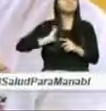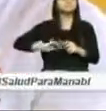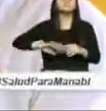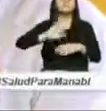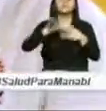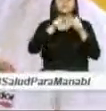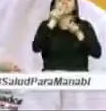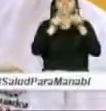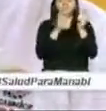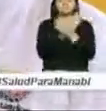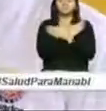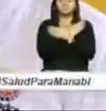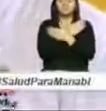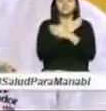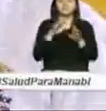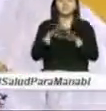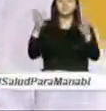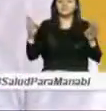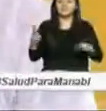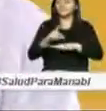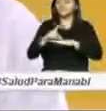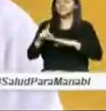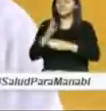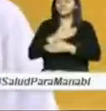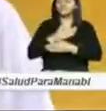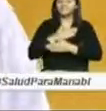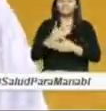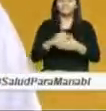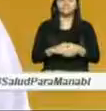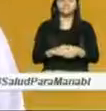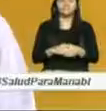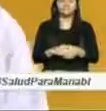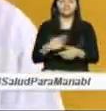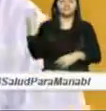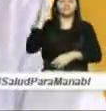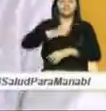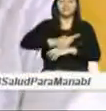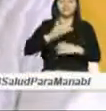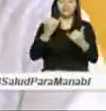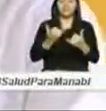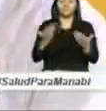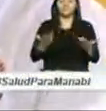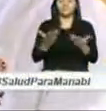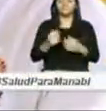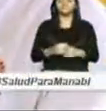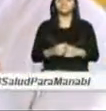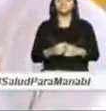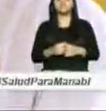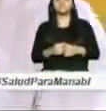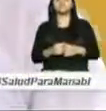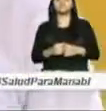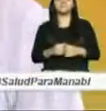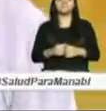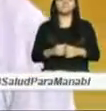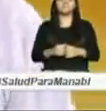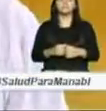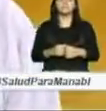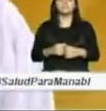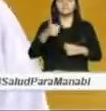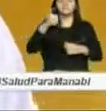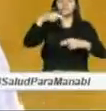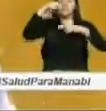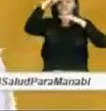presentes aquí en esta mesa directiva. El día de hoy, compañeros, es un día de buenas noticias, como casi